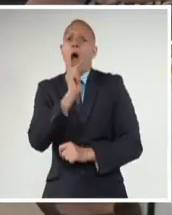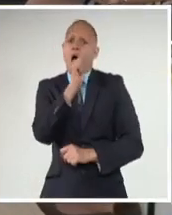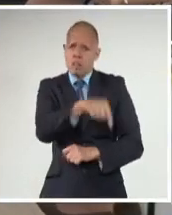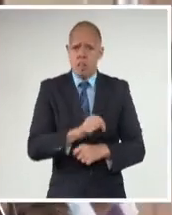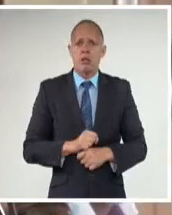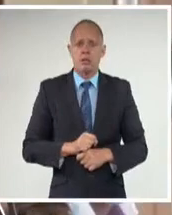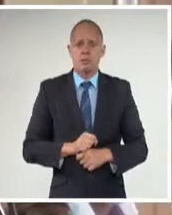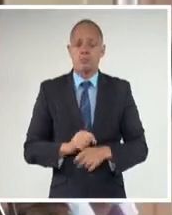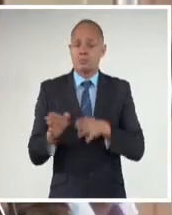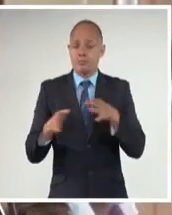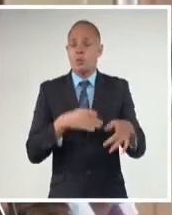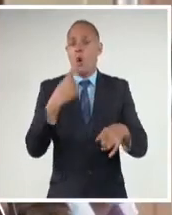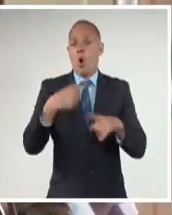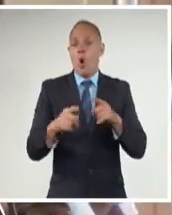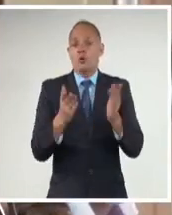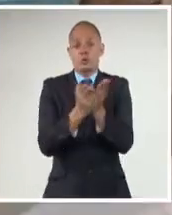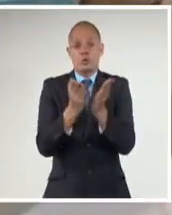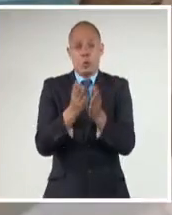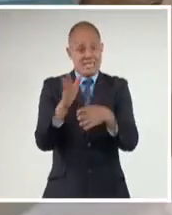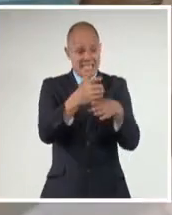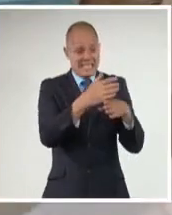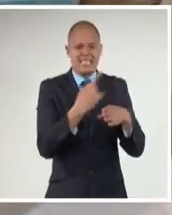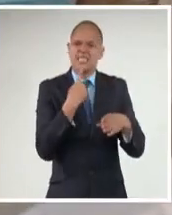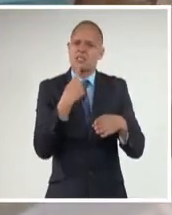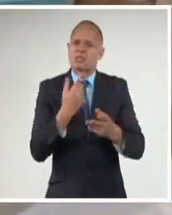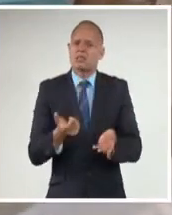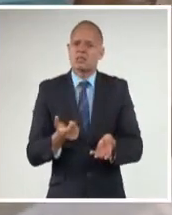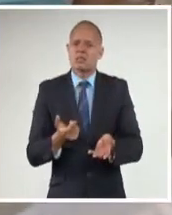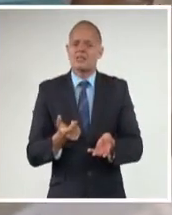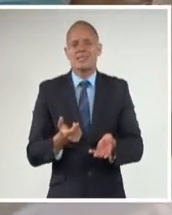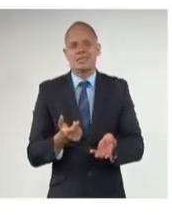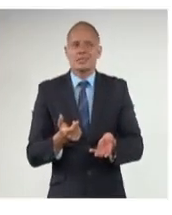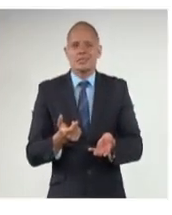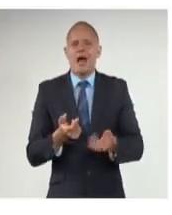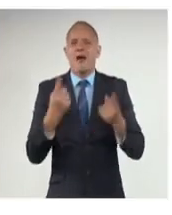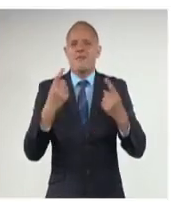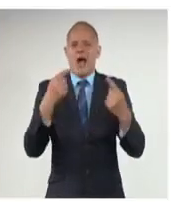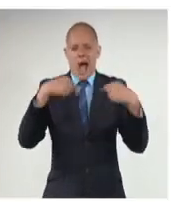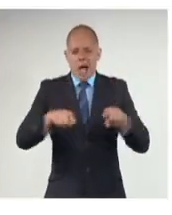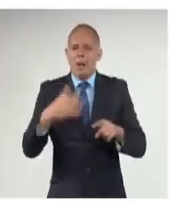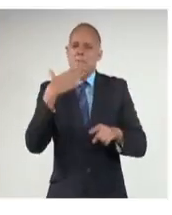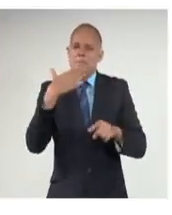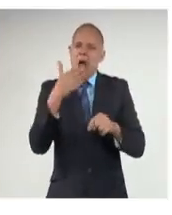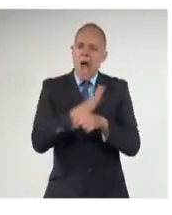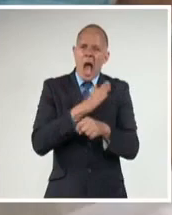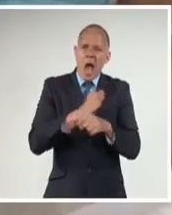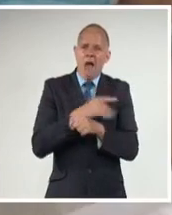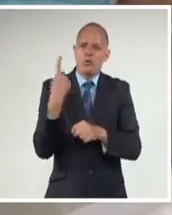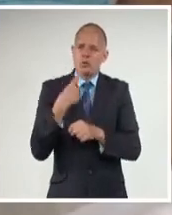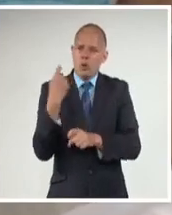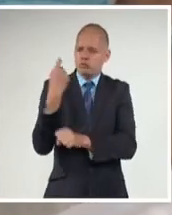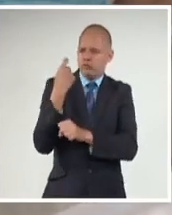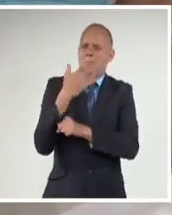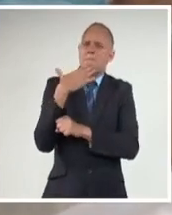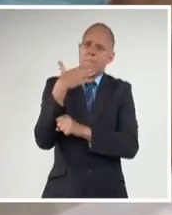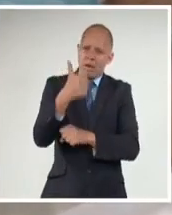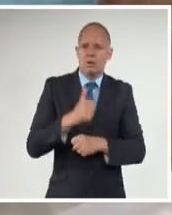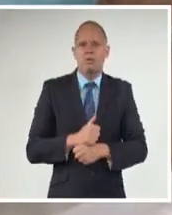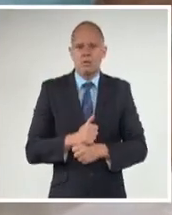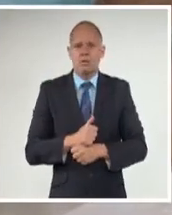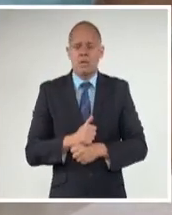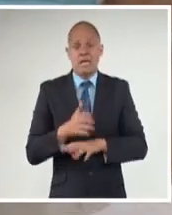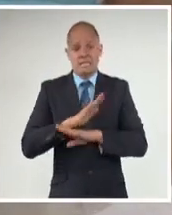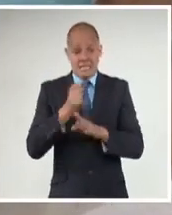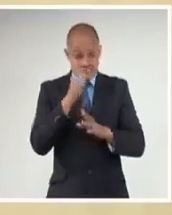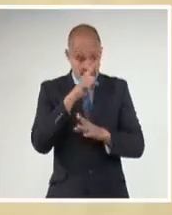varios estudiantes coincidieron fue en la necesidad de lograr una mejor formación de pregrado y posgrado. Para ello, hicieron